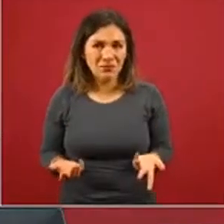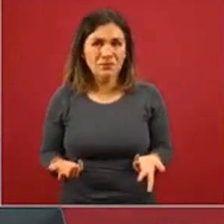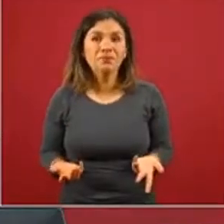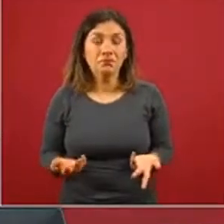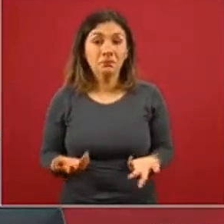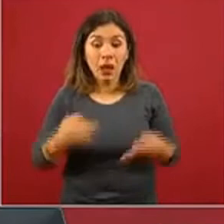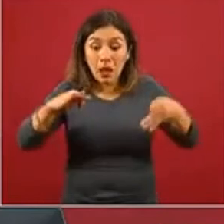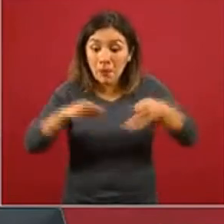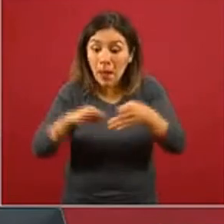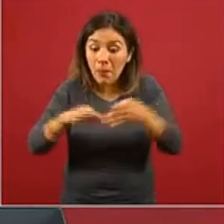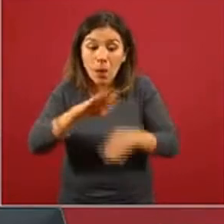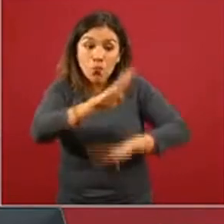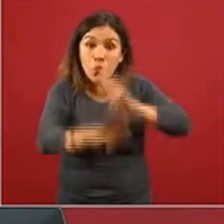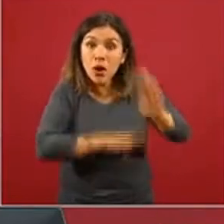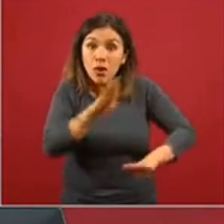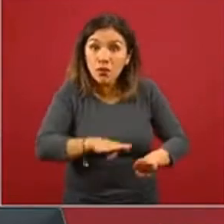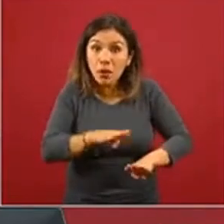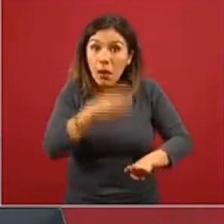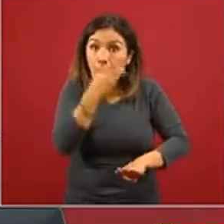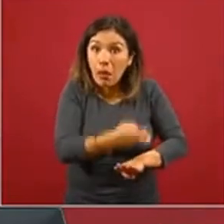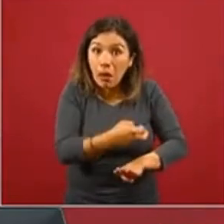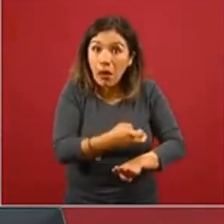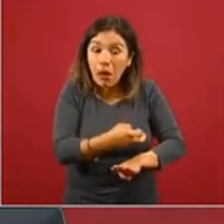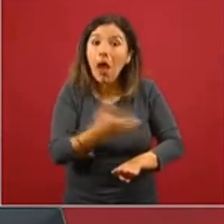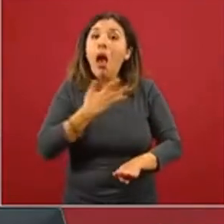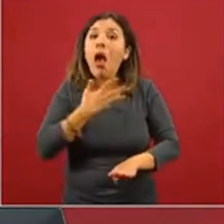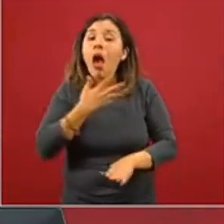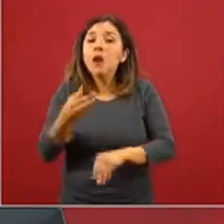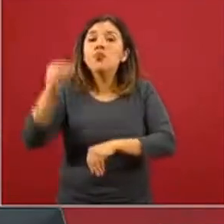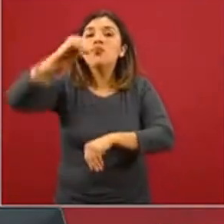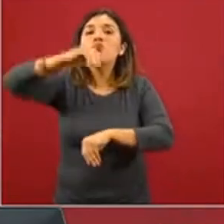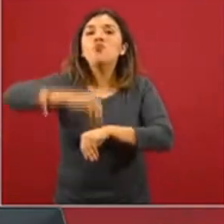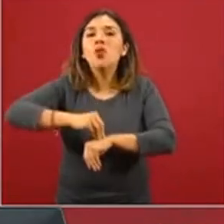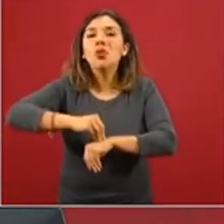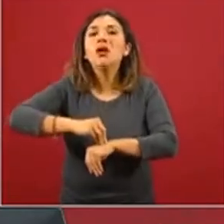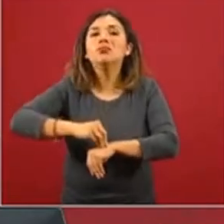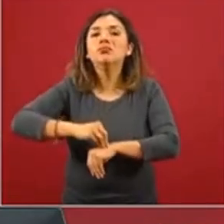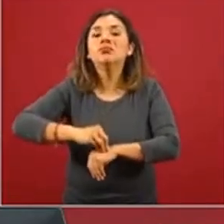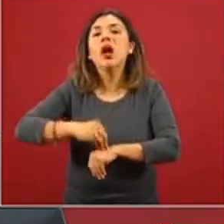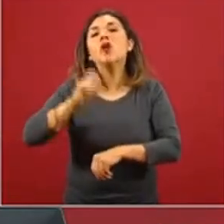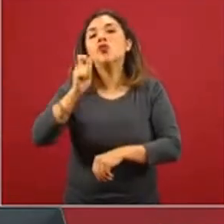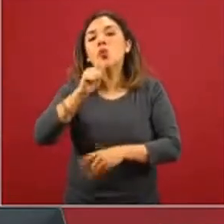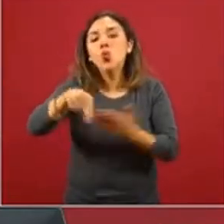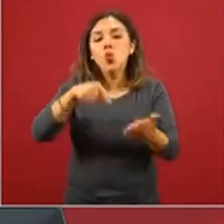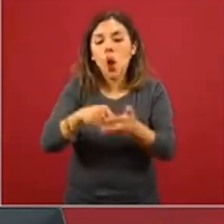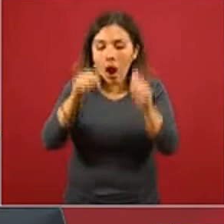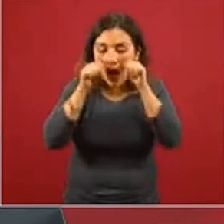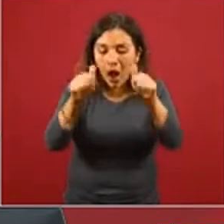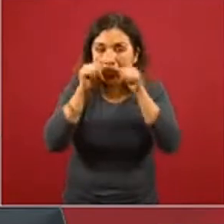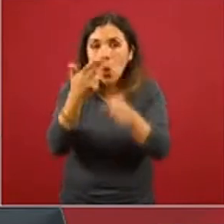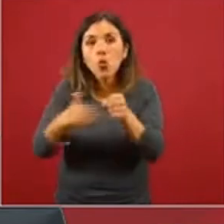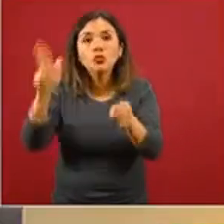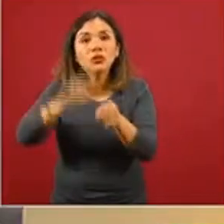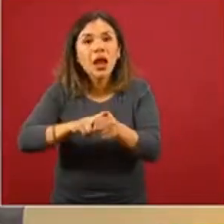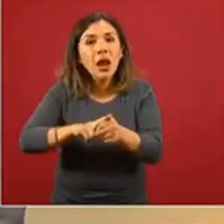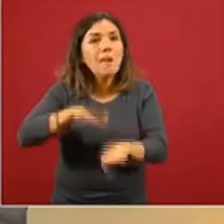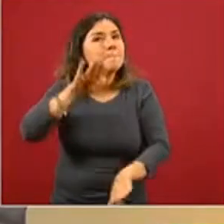Y la ocurrencia de muertes se sitúa en servicios de salud